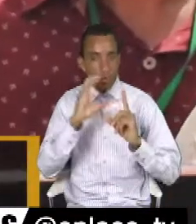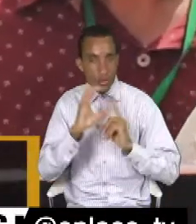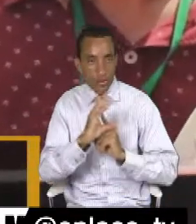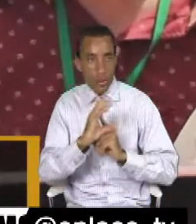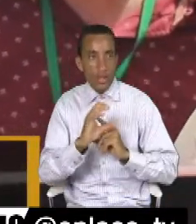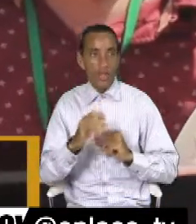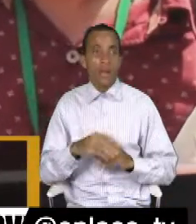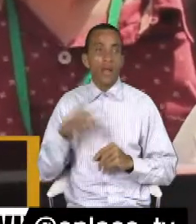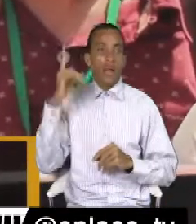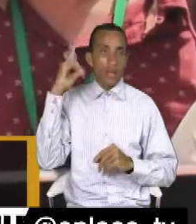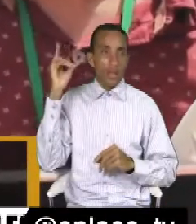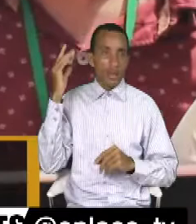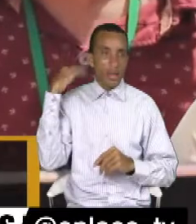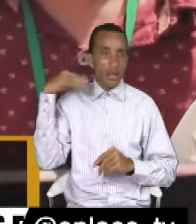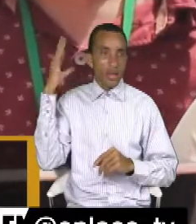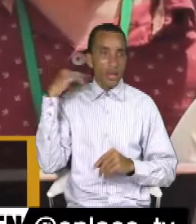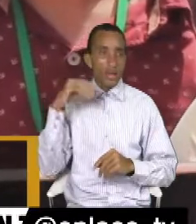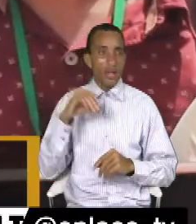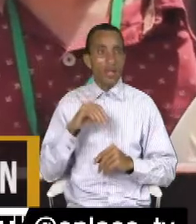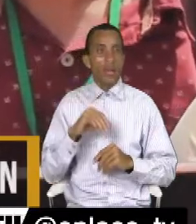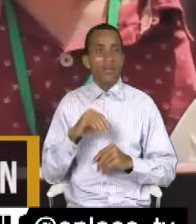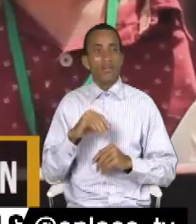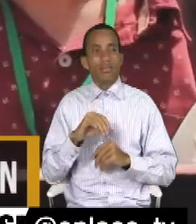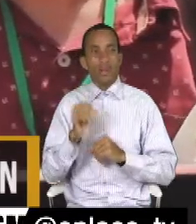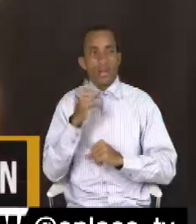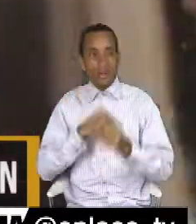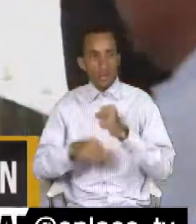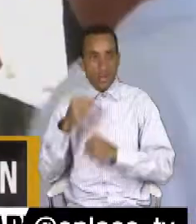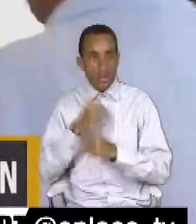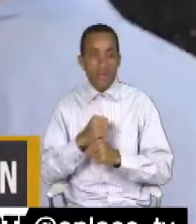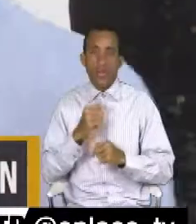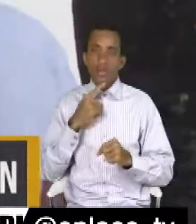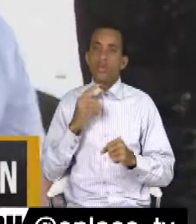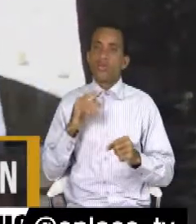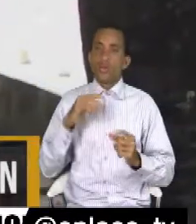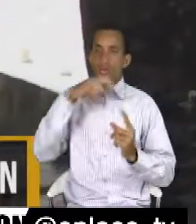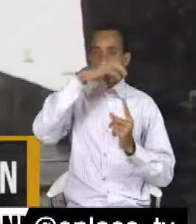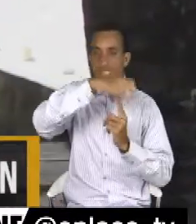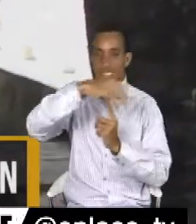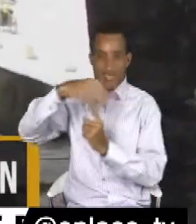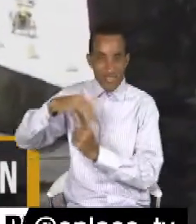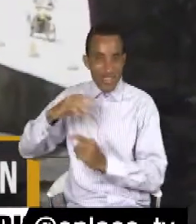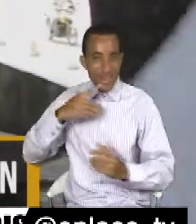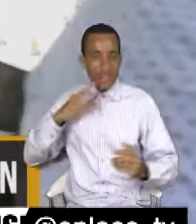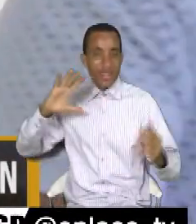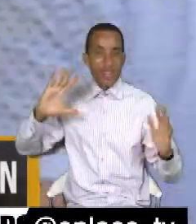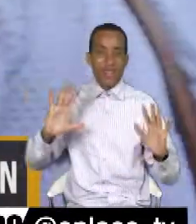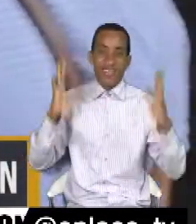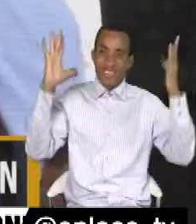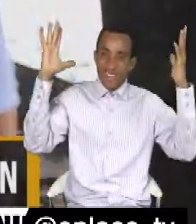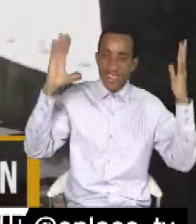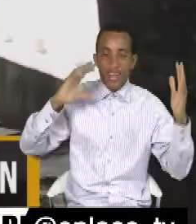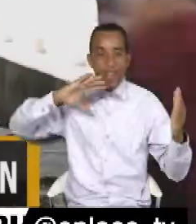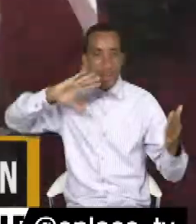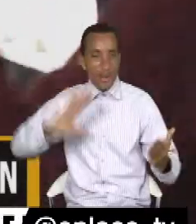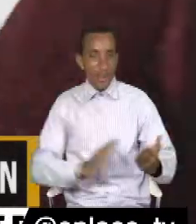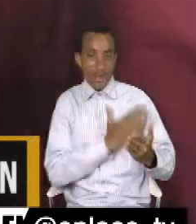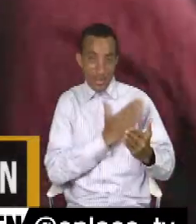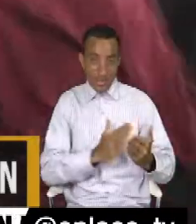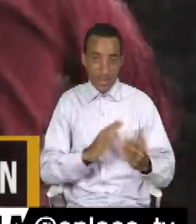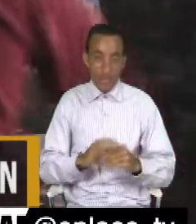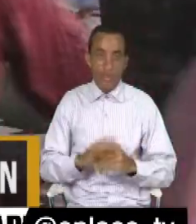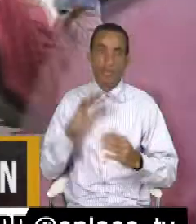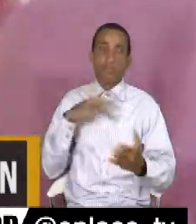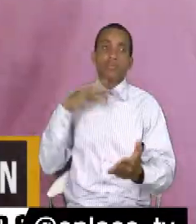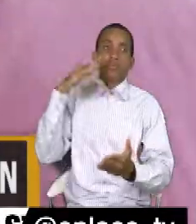hace años aquí en el Cristo Petrolero había un festival de la canción? Una vez terminó la travesía, Echeverri emprendió visita al sector comercial